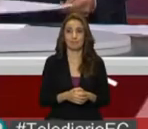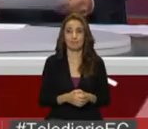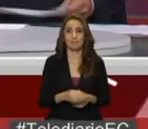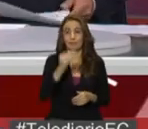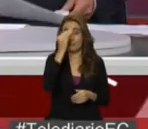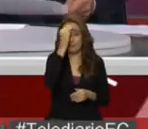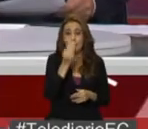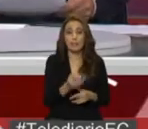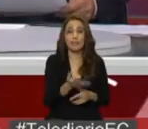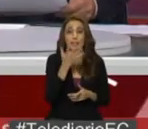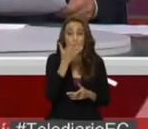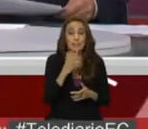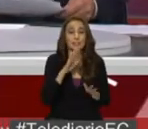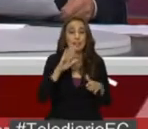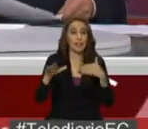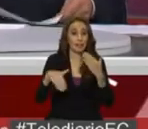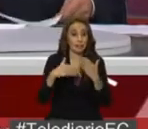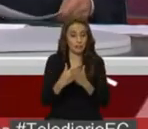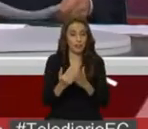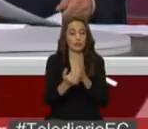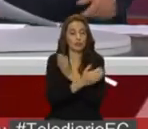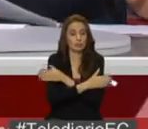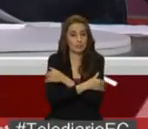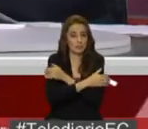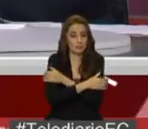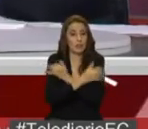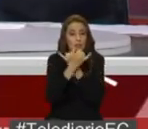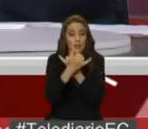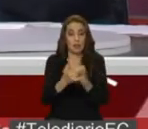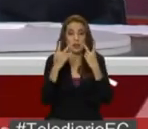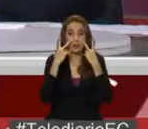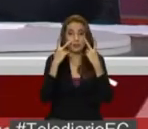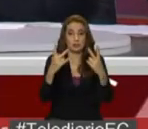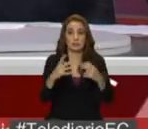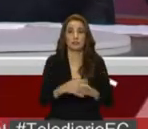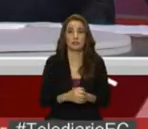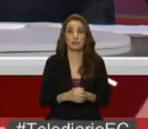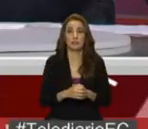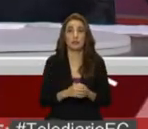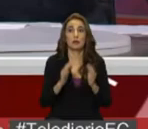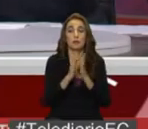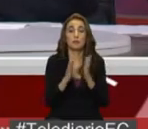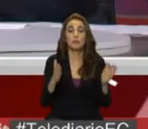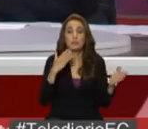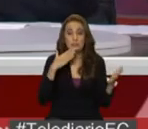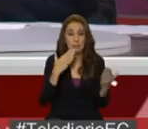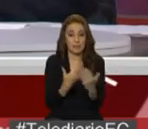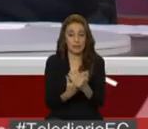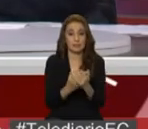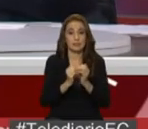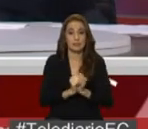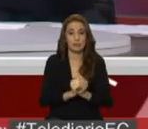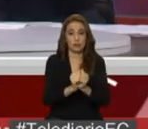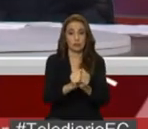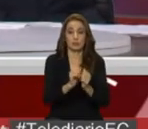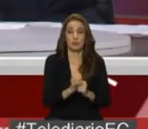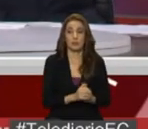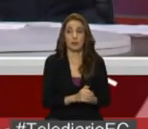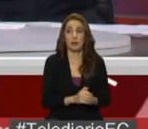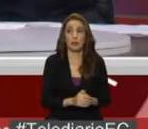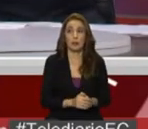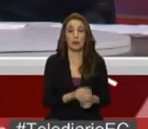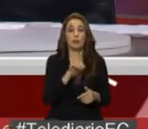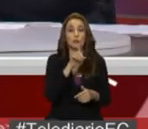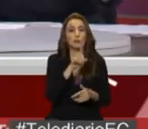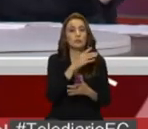Buenos días y buen día a la teleaudiencia que nos mira y nos escucha. Muchas gracias, abogada. Muy gentil por acompañarnos. Bueno, ¿cómo